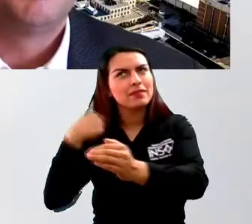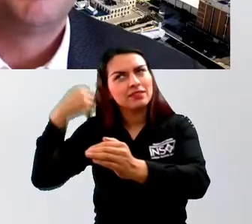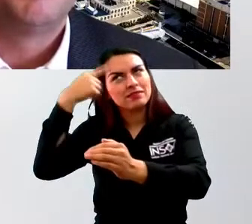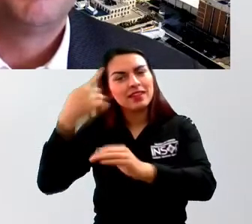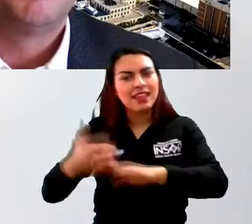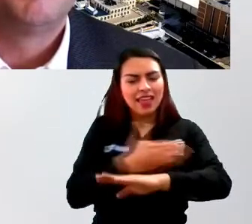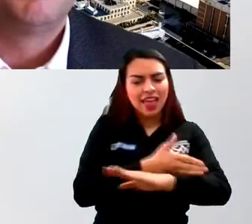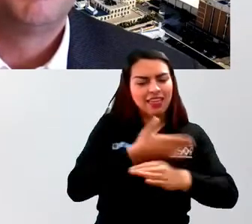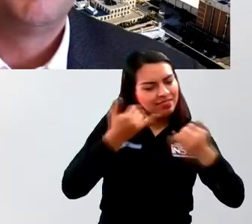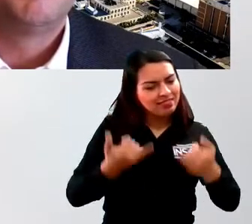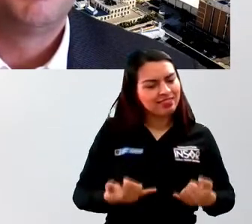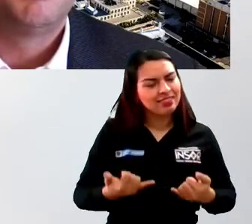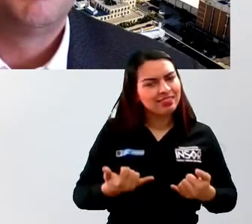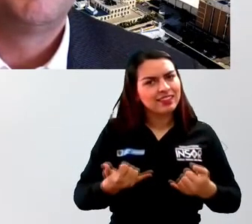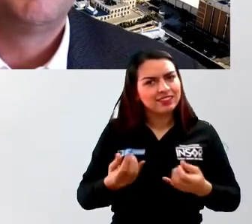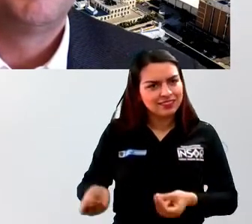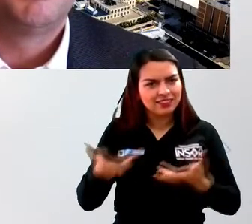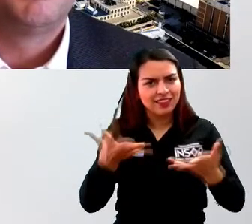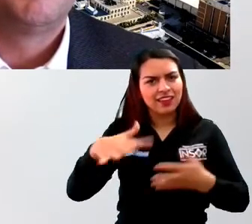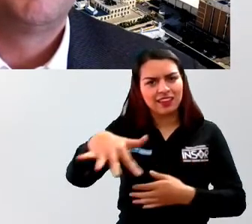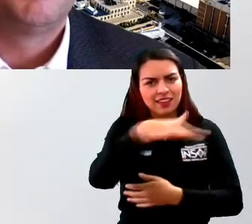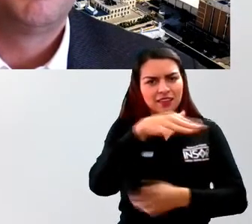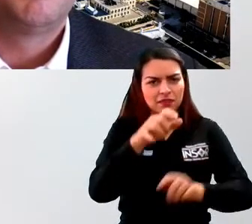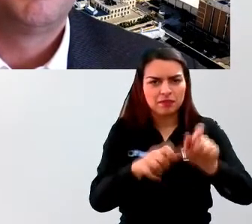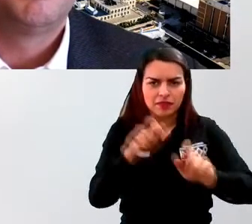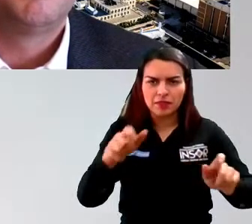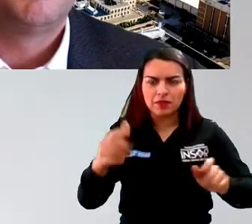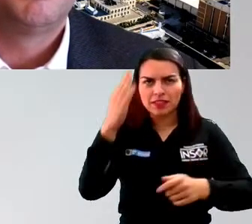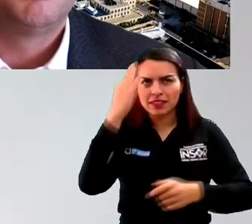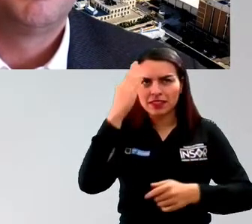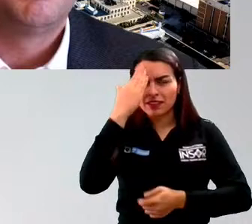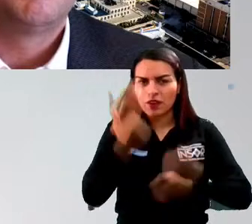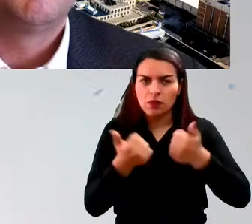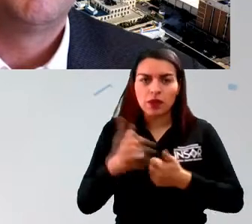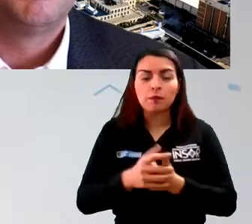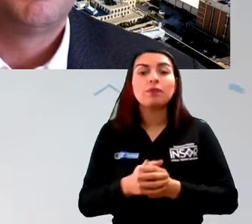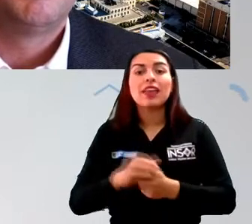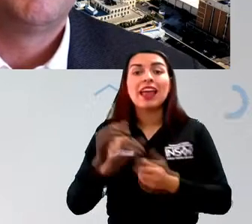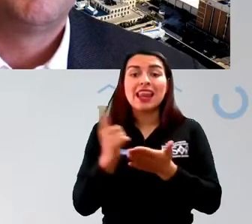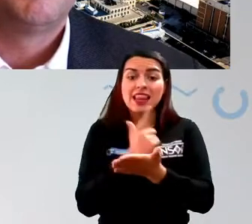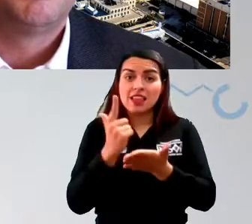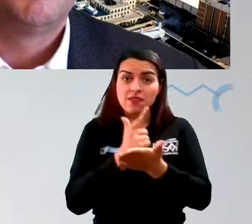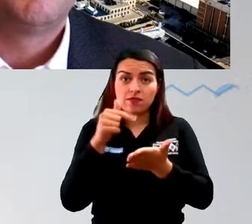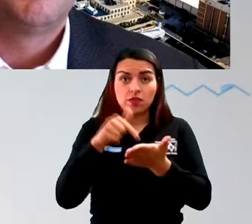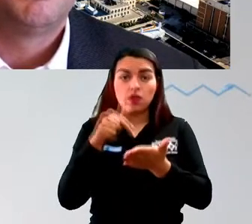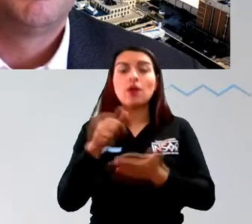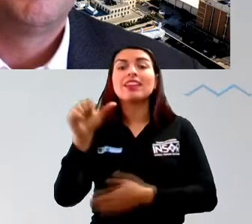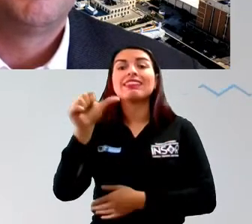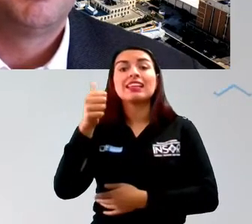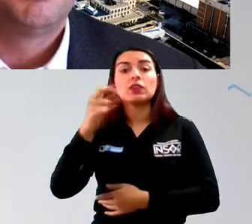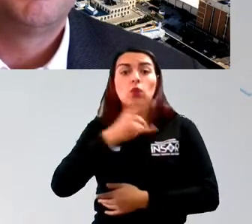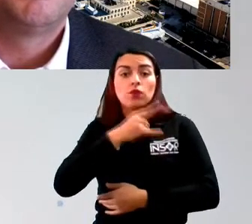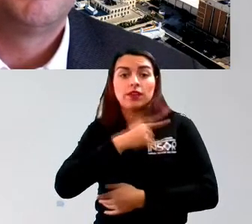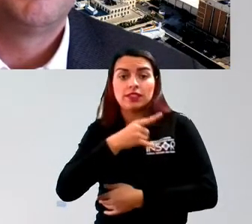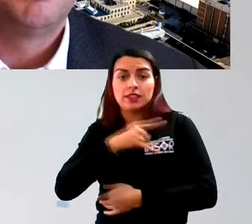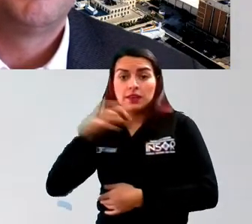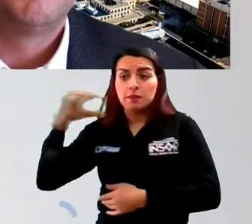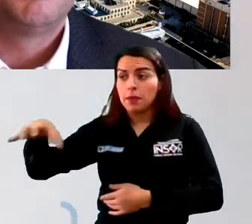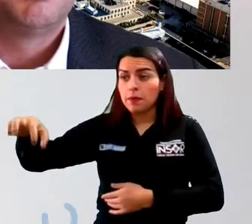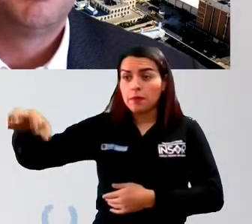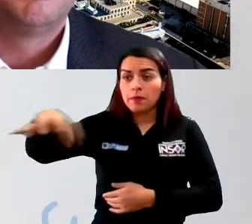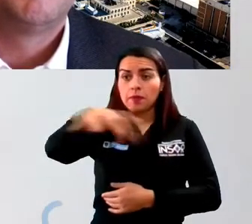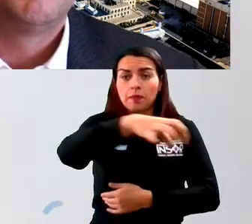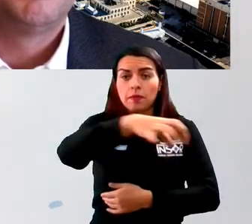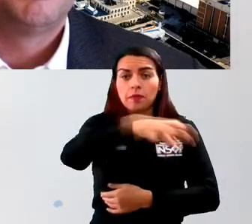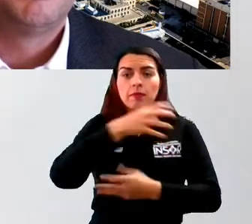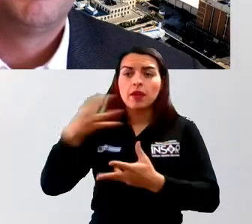que es, hicimos un libro en el que 10 universidades hemos compartido nuestras experiencias alrededor